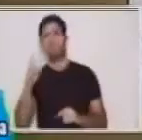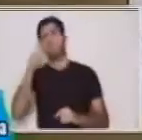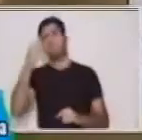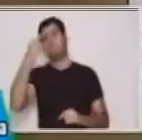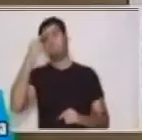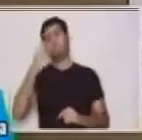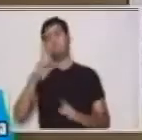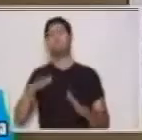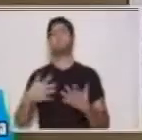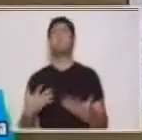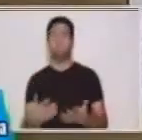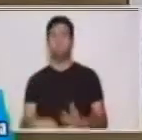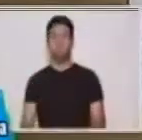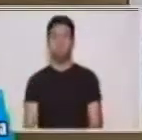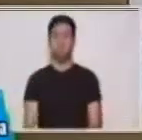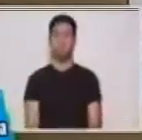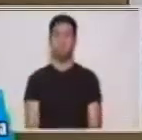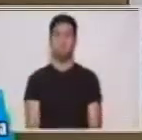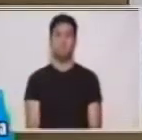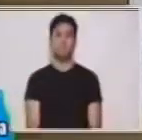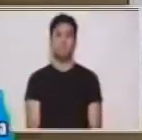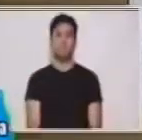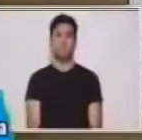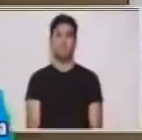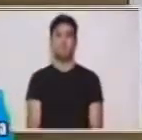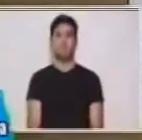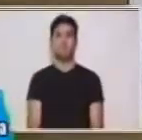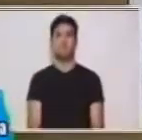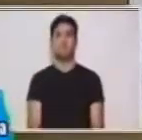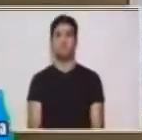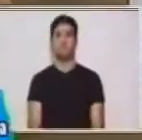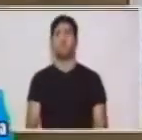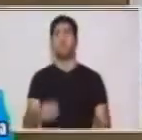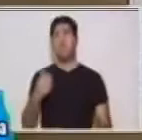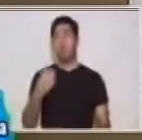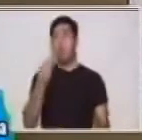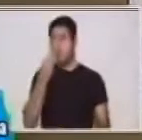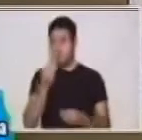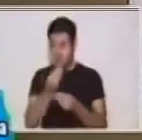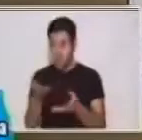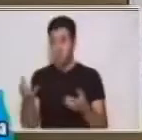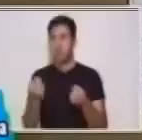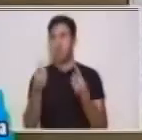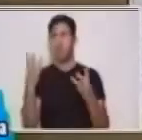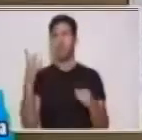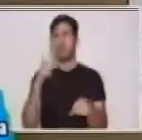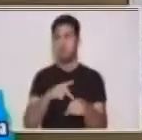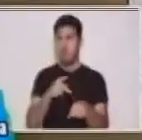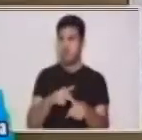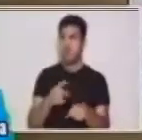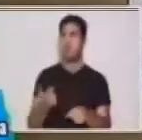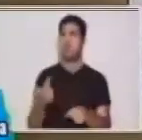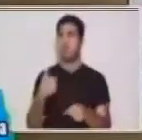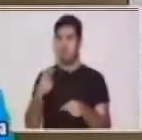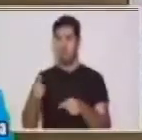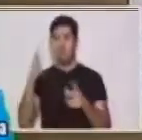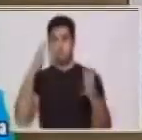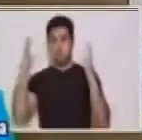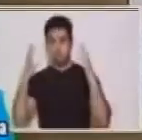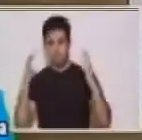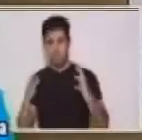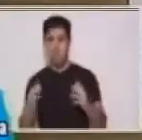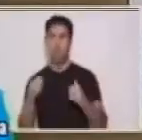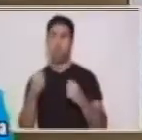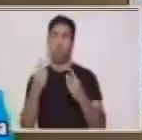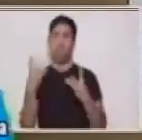tanto tiempo tengo que darles de comer a las mascotas? ¿Cuántas veces al día? cuántas veces los tengo que bañar si es que se